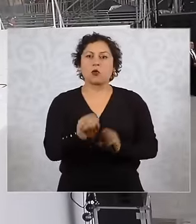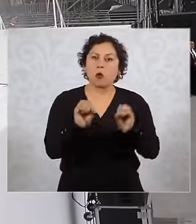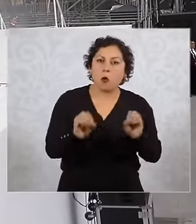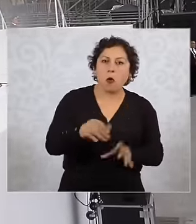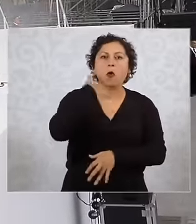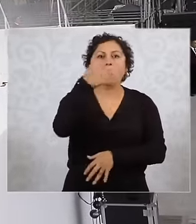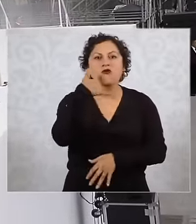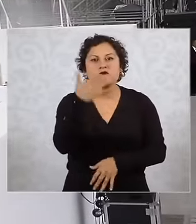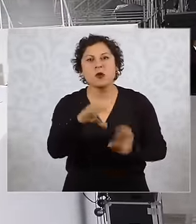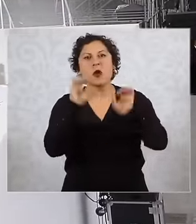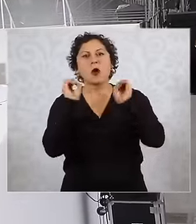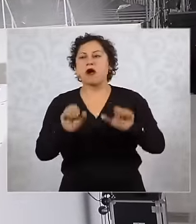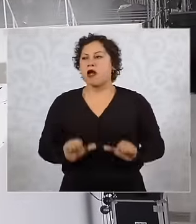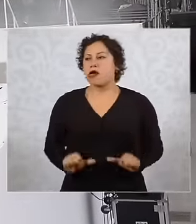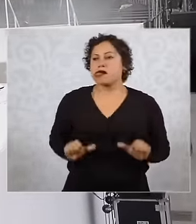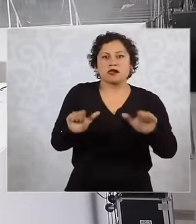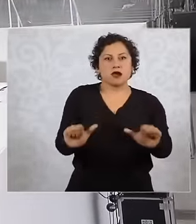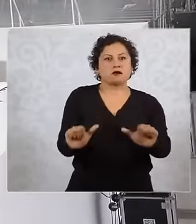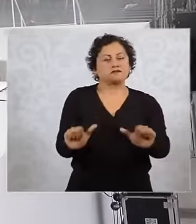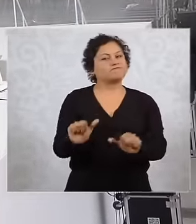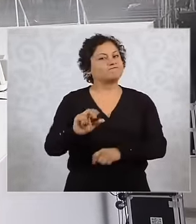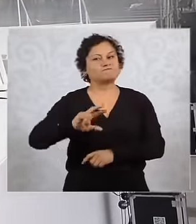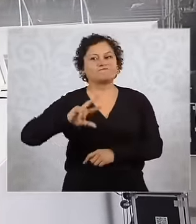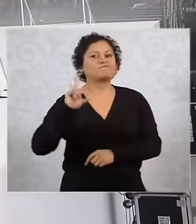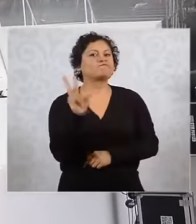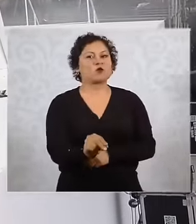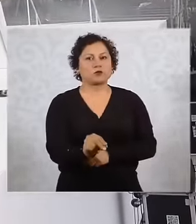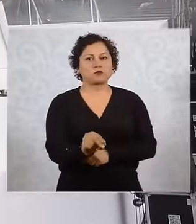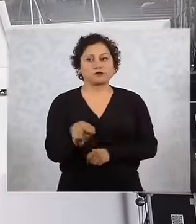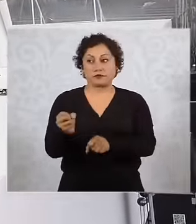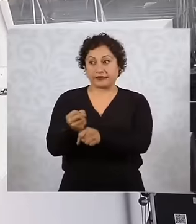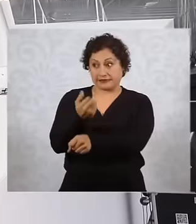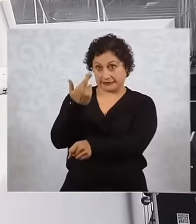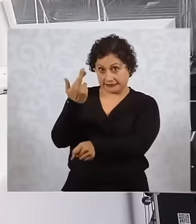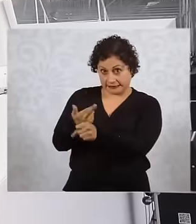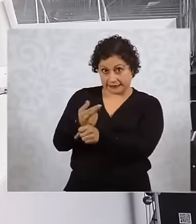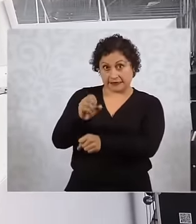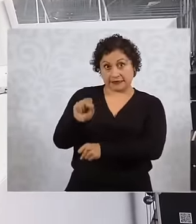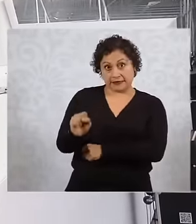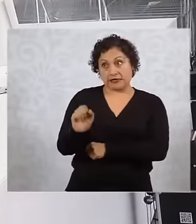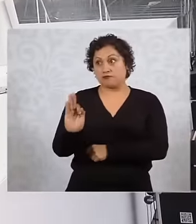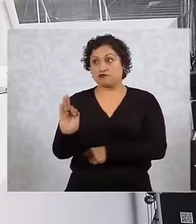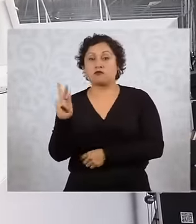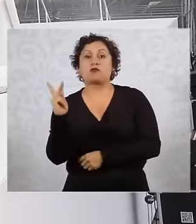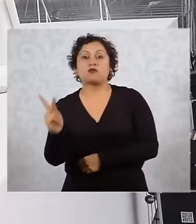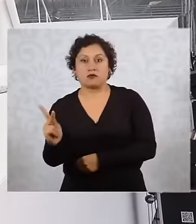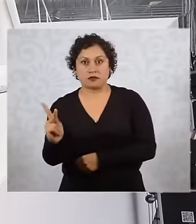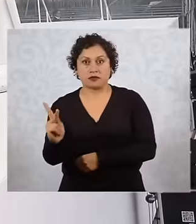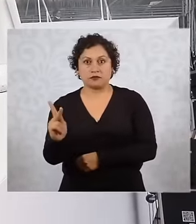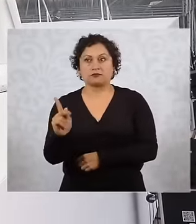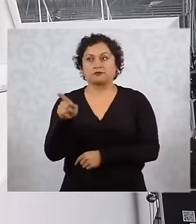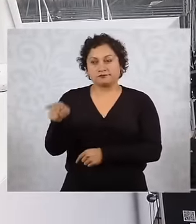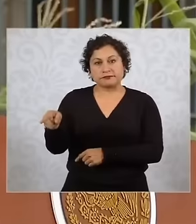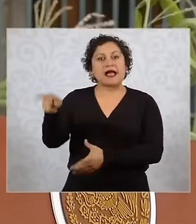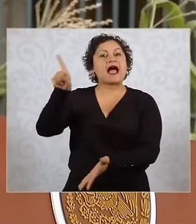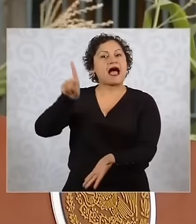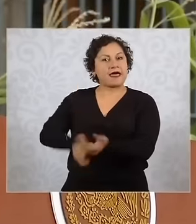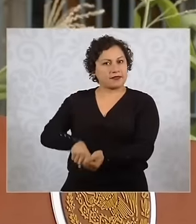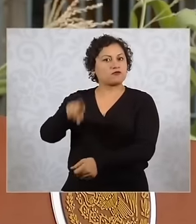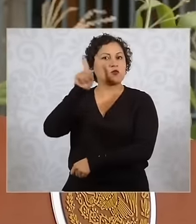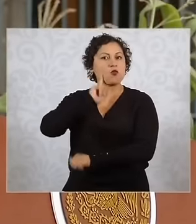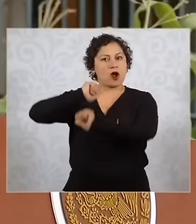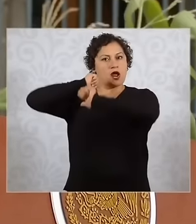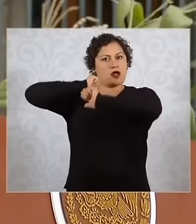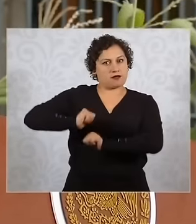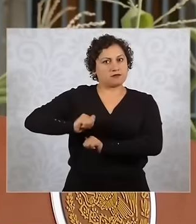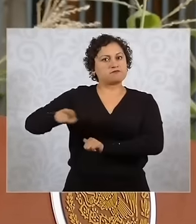o impunidad. La Secretaría de la Función Pública, y tiene una mujer íntegra,